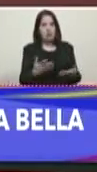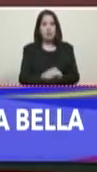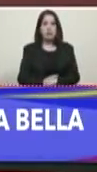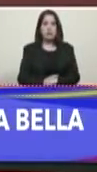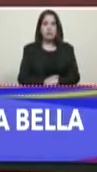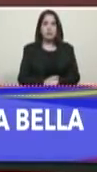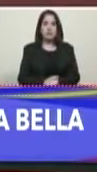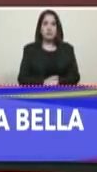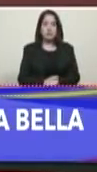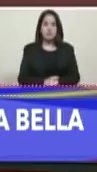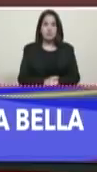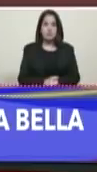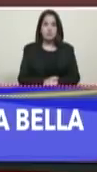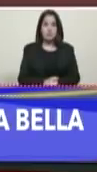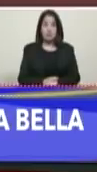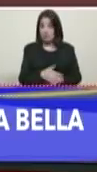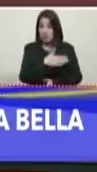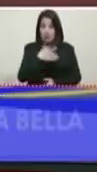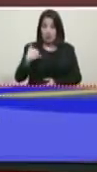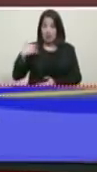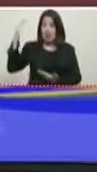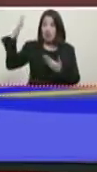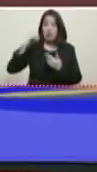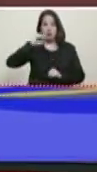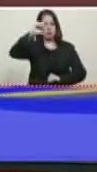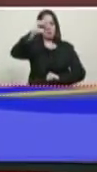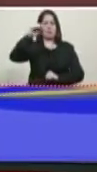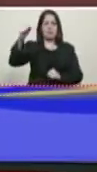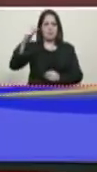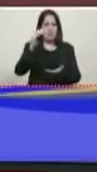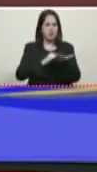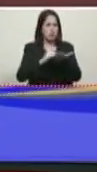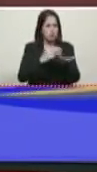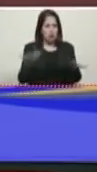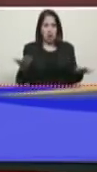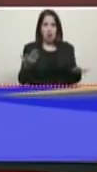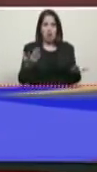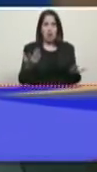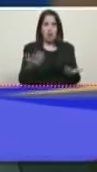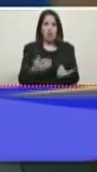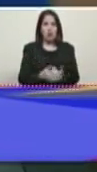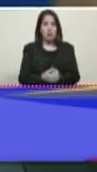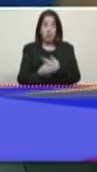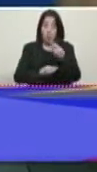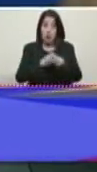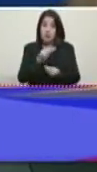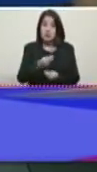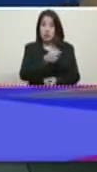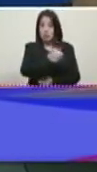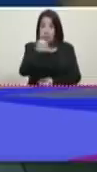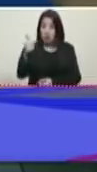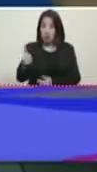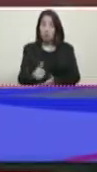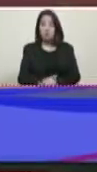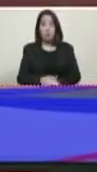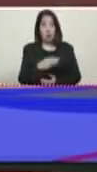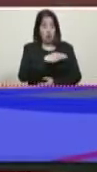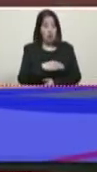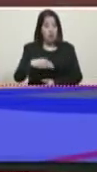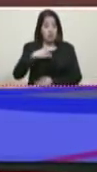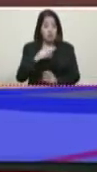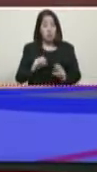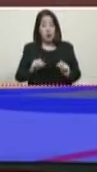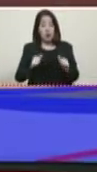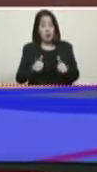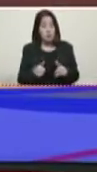el capitán américa resolverlo vamos a hacerlo camarada para eso esta misión para un nuevo comienzo